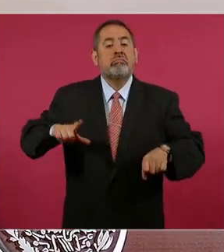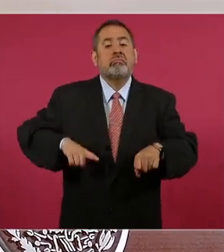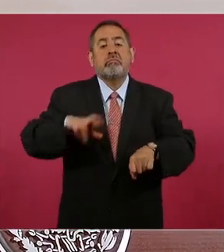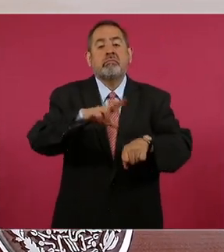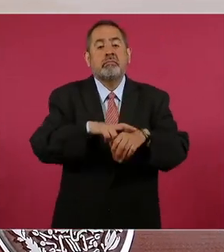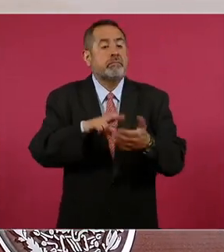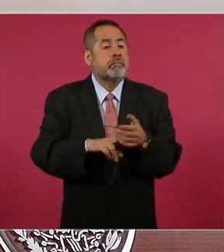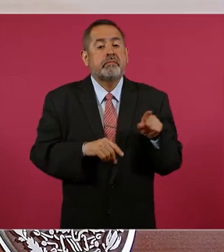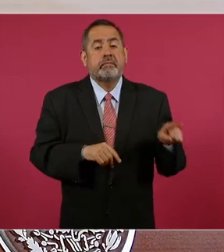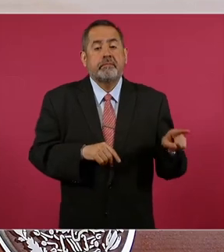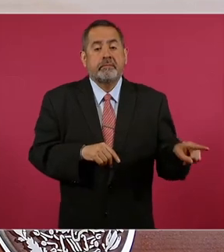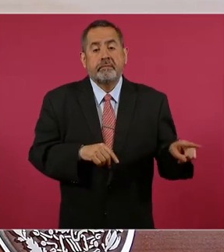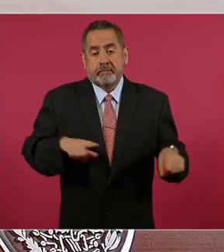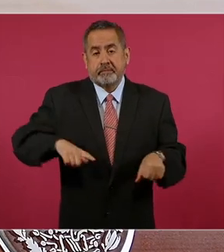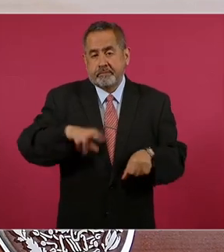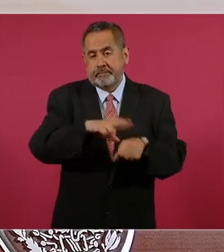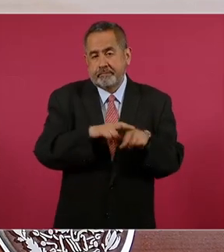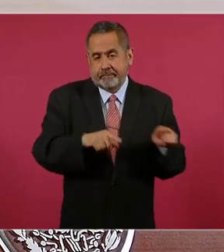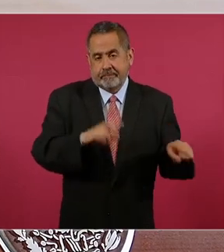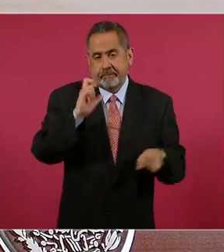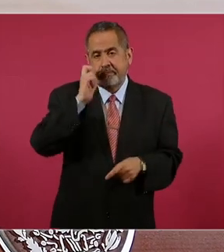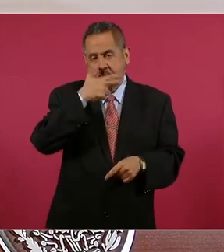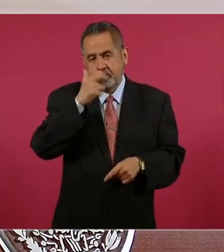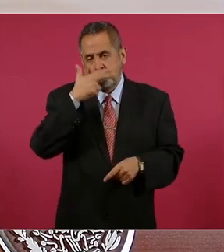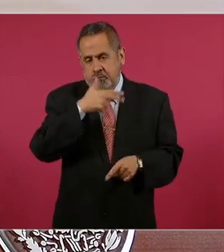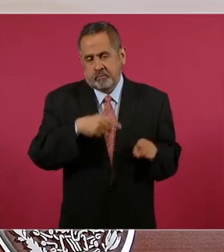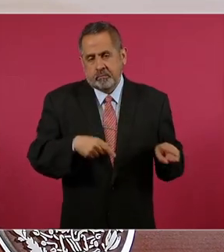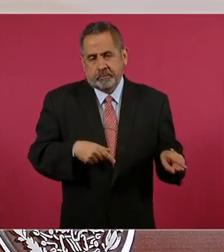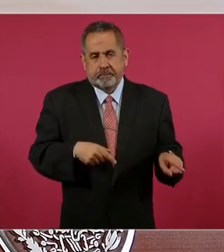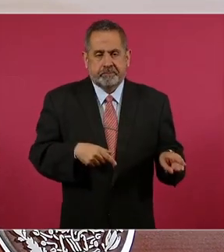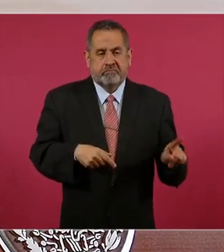de Chihuahua,